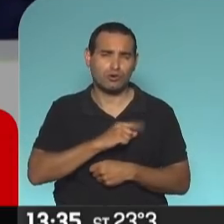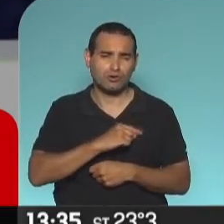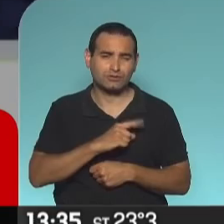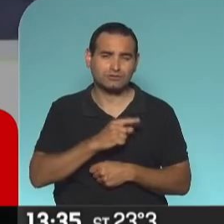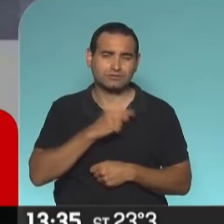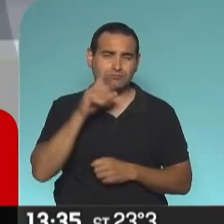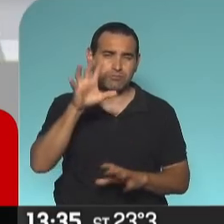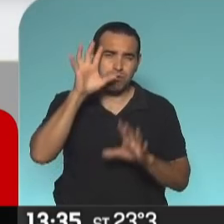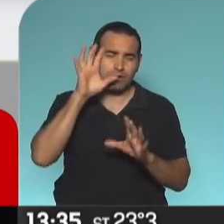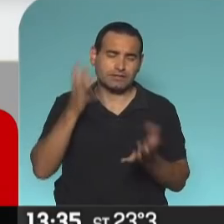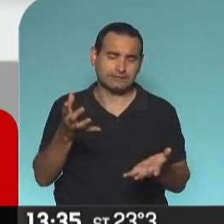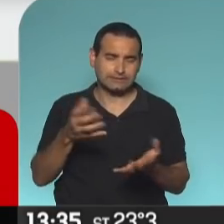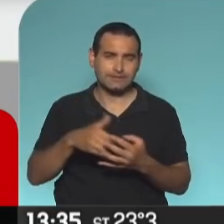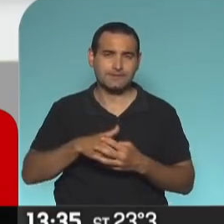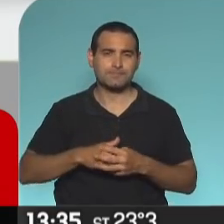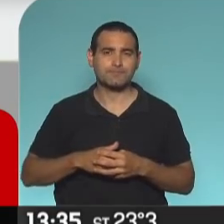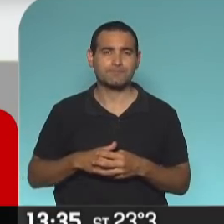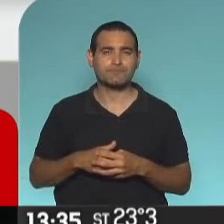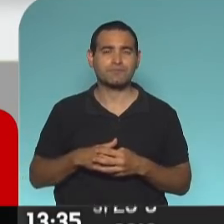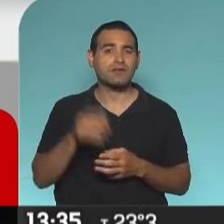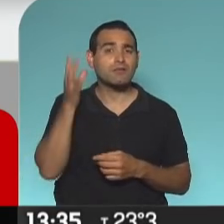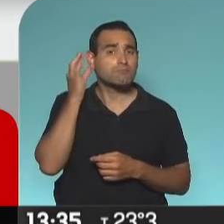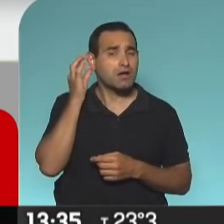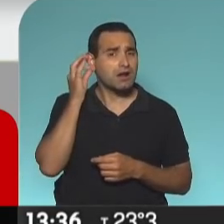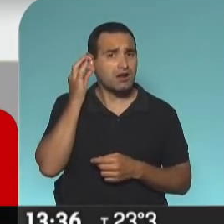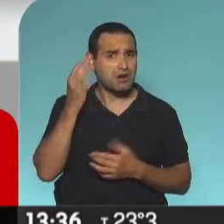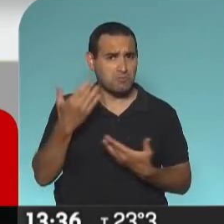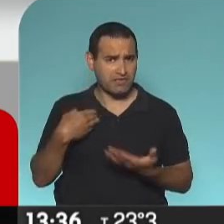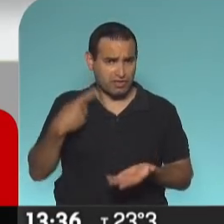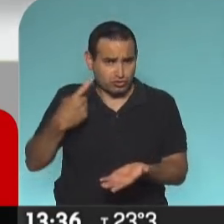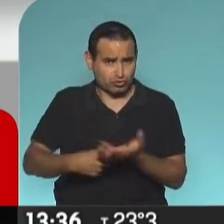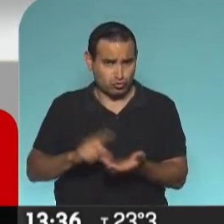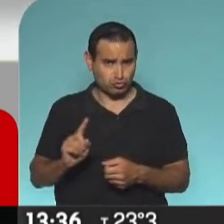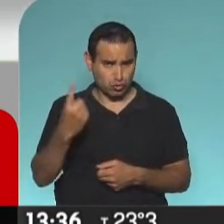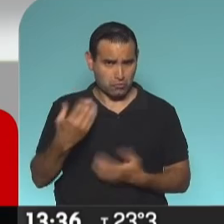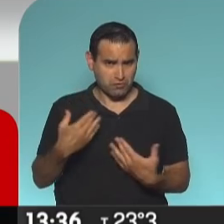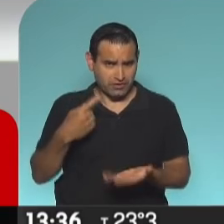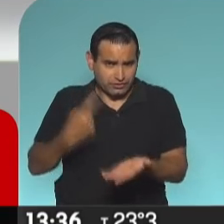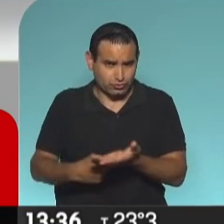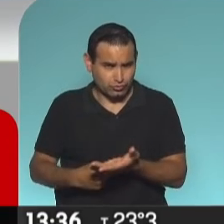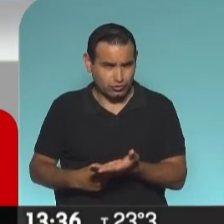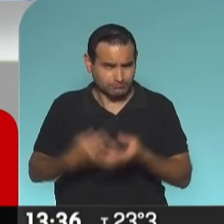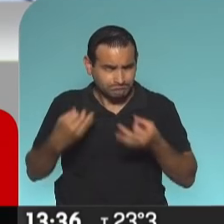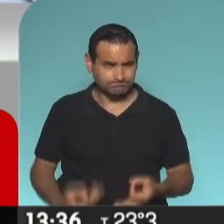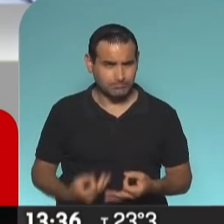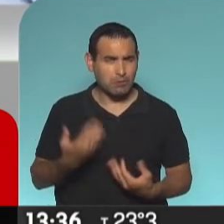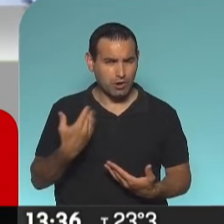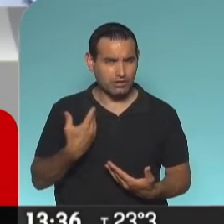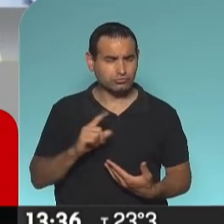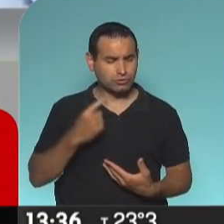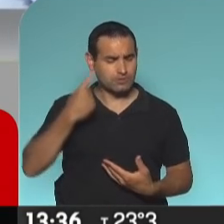de recuerdo, ¿no? Pero Maradona podía decidir por su salud en este momento, podía realmente